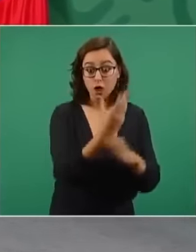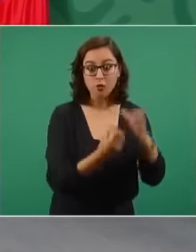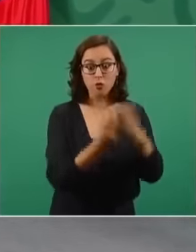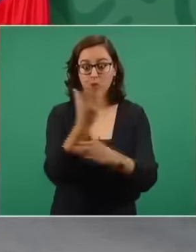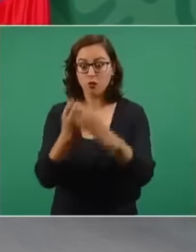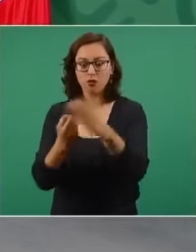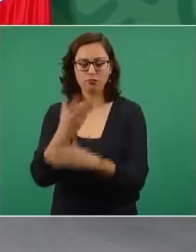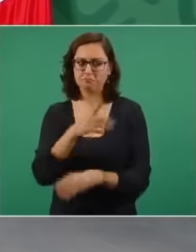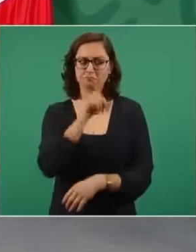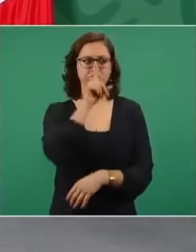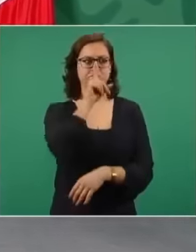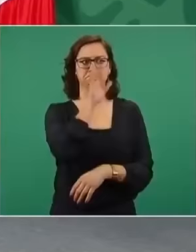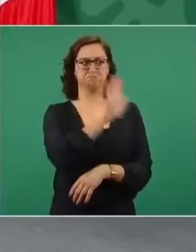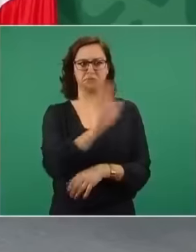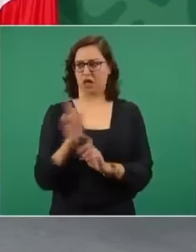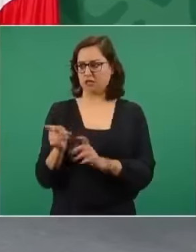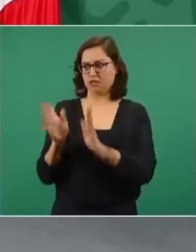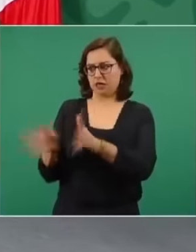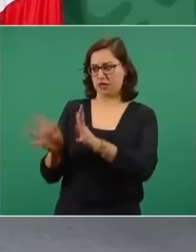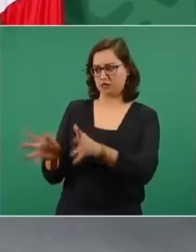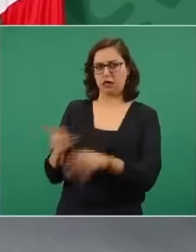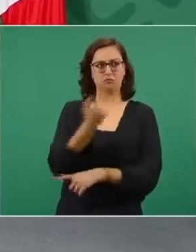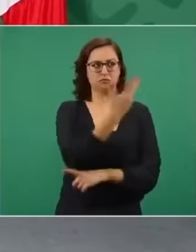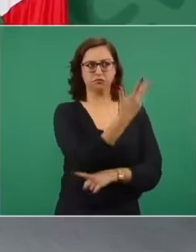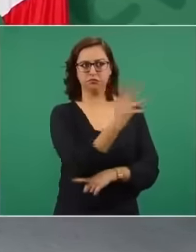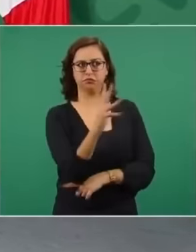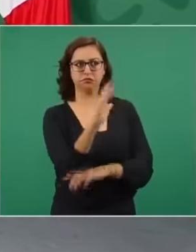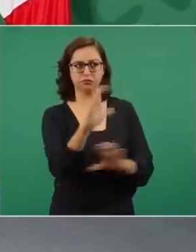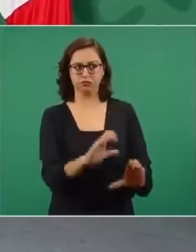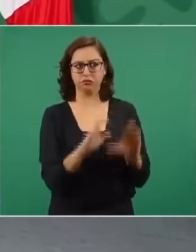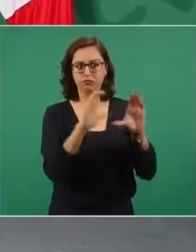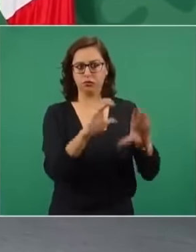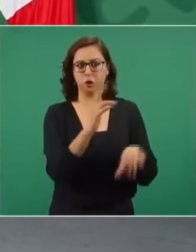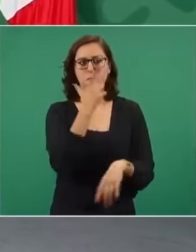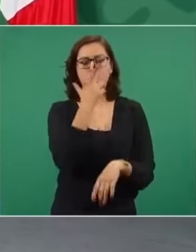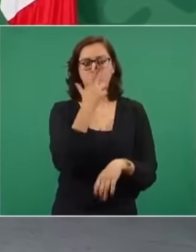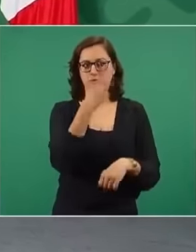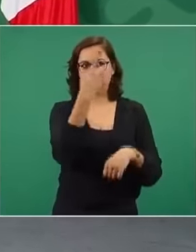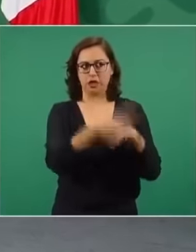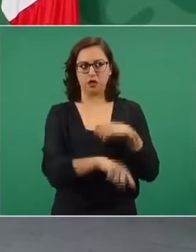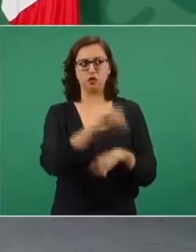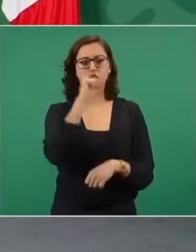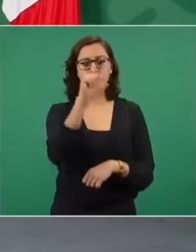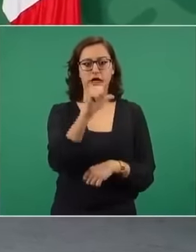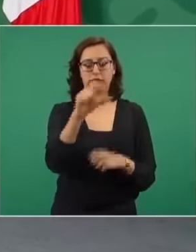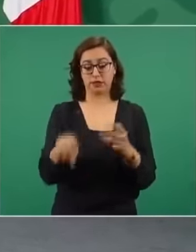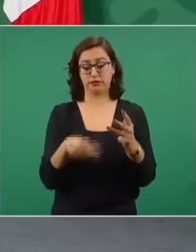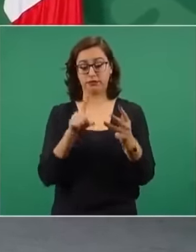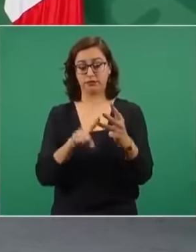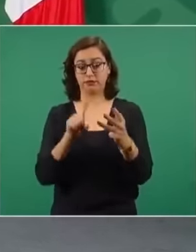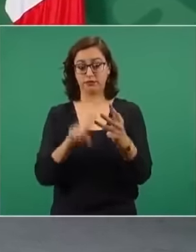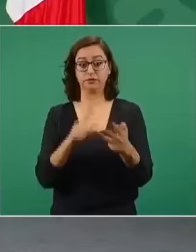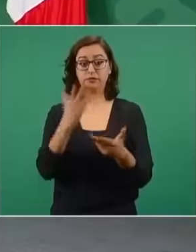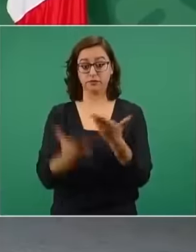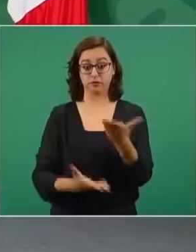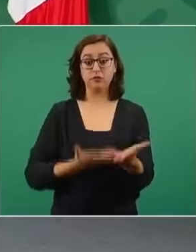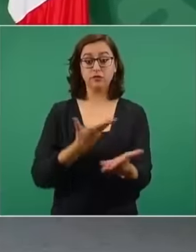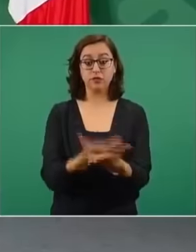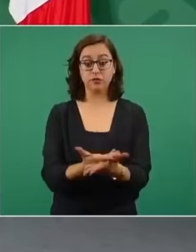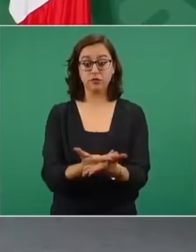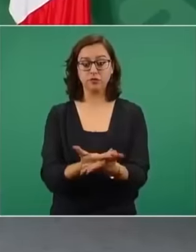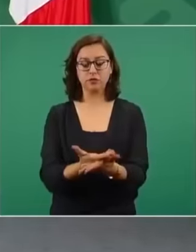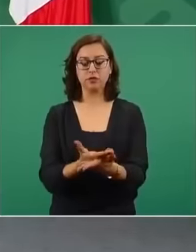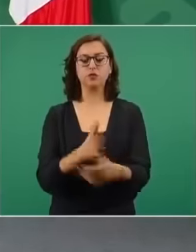para enfrentar el fenómeno de la migración desde Centroamérica, con la siembra de árboles. El presidente